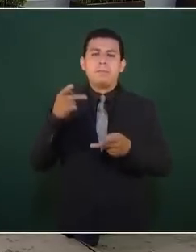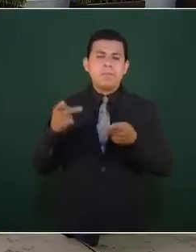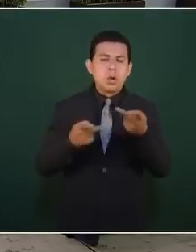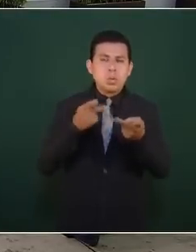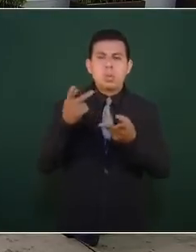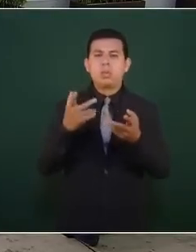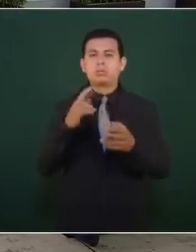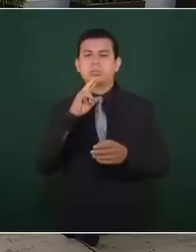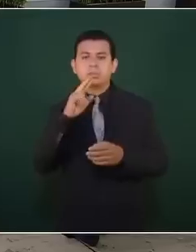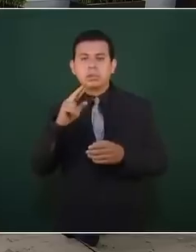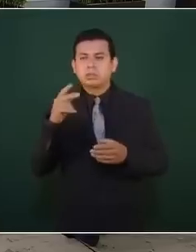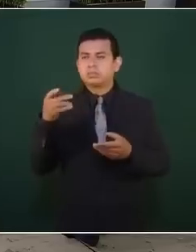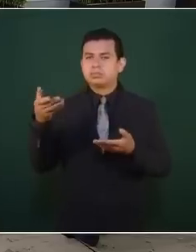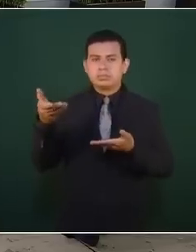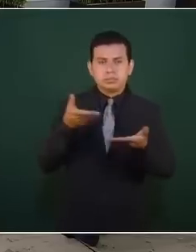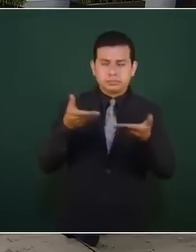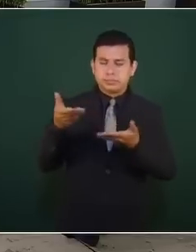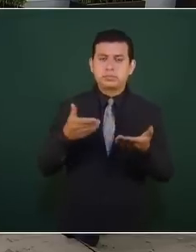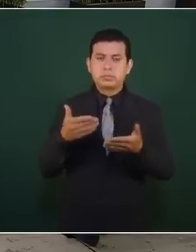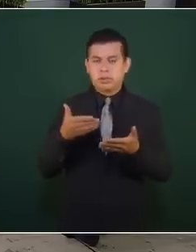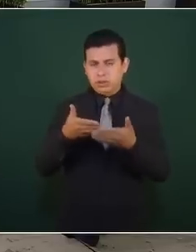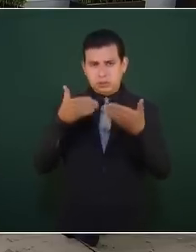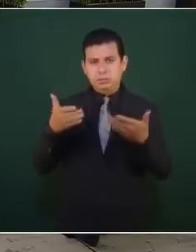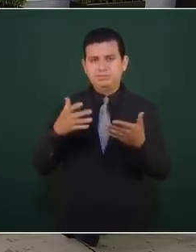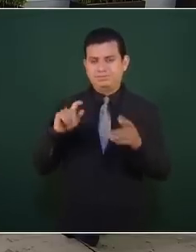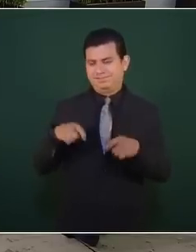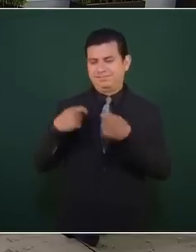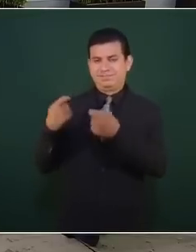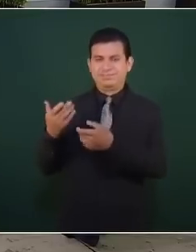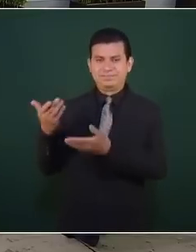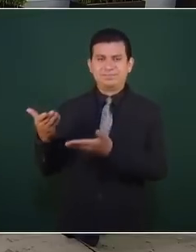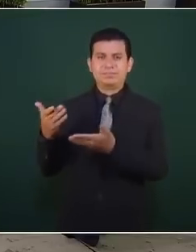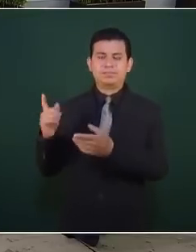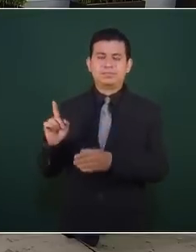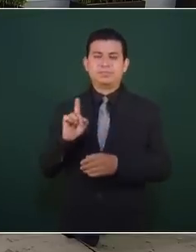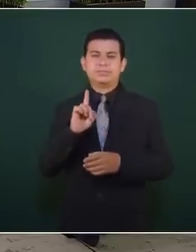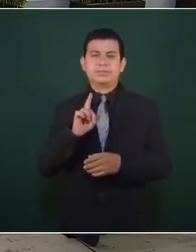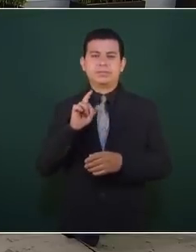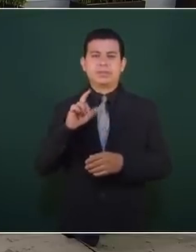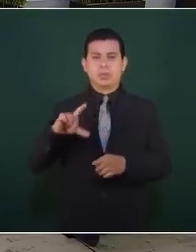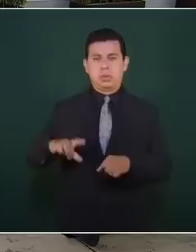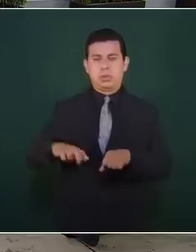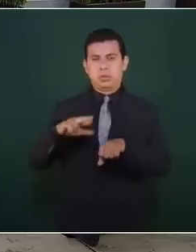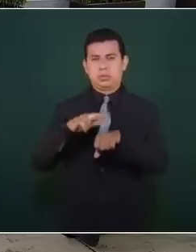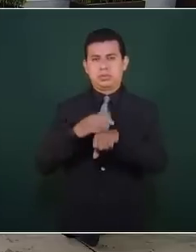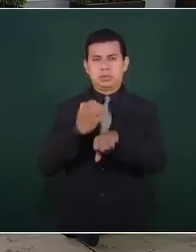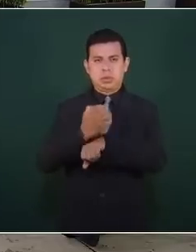anfitrión, Alejandro Murat, gobernador de Oaxaca.